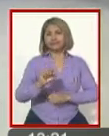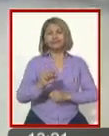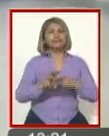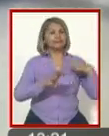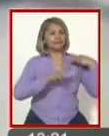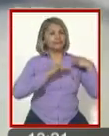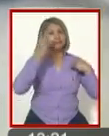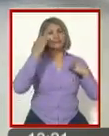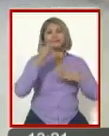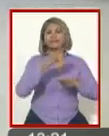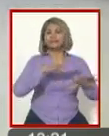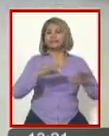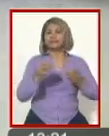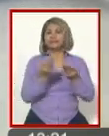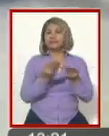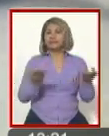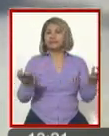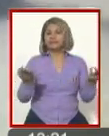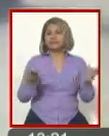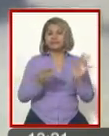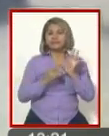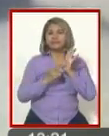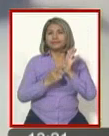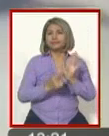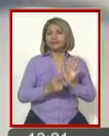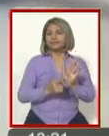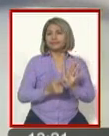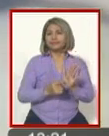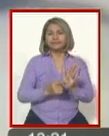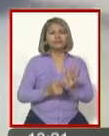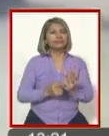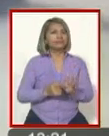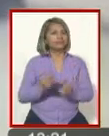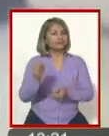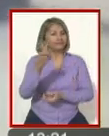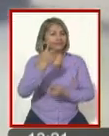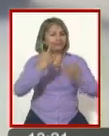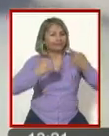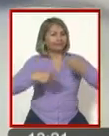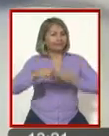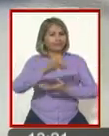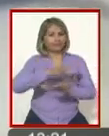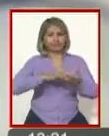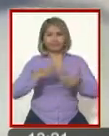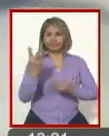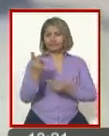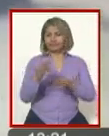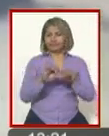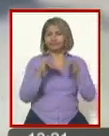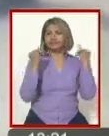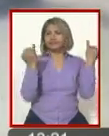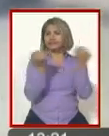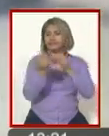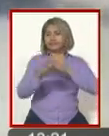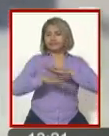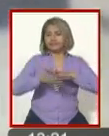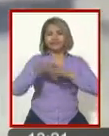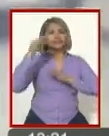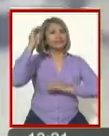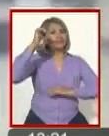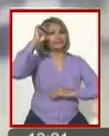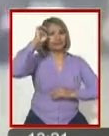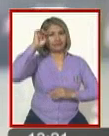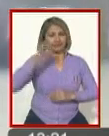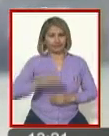militares por la autoría del material difundido, mismo que solo estaría causando una suerte de confrontación. Son 2 instituciones fundamentales del